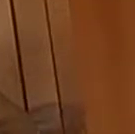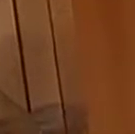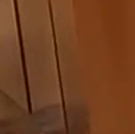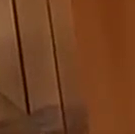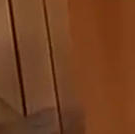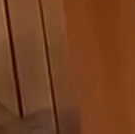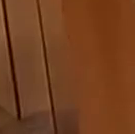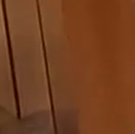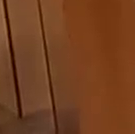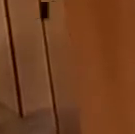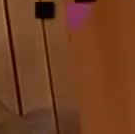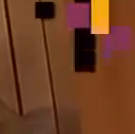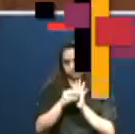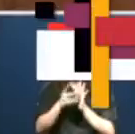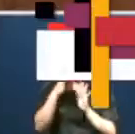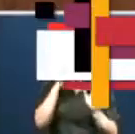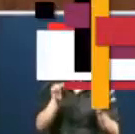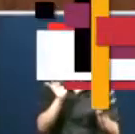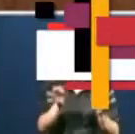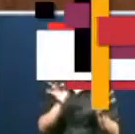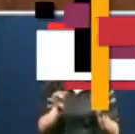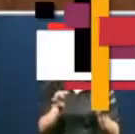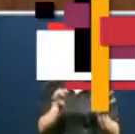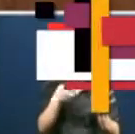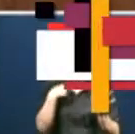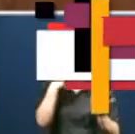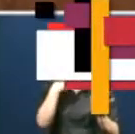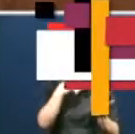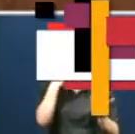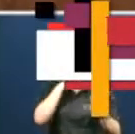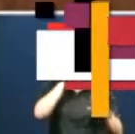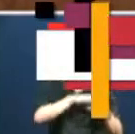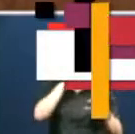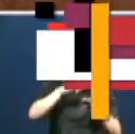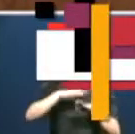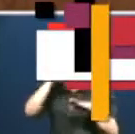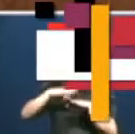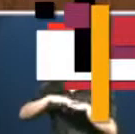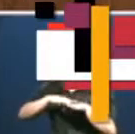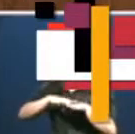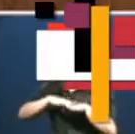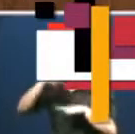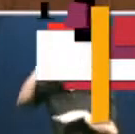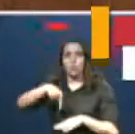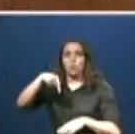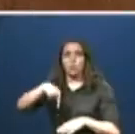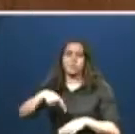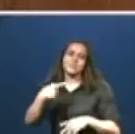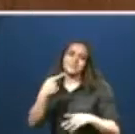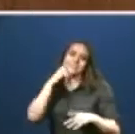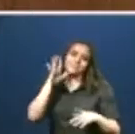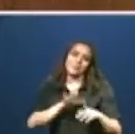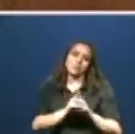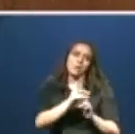sin duda la ejecución de los compromisos inicialmente asumidos presenta hoy tanto luces como sombras